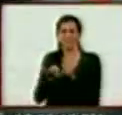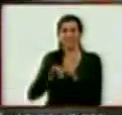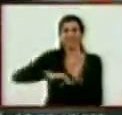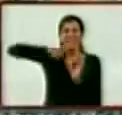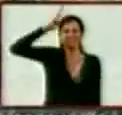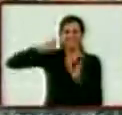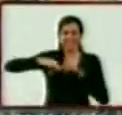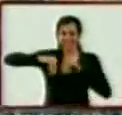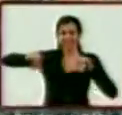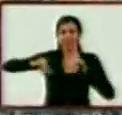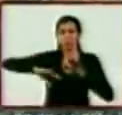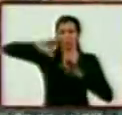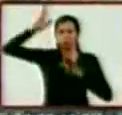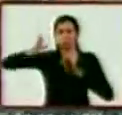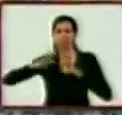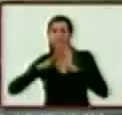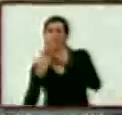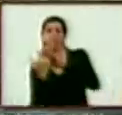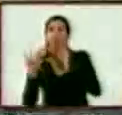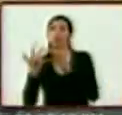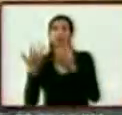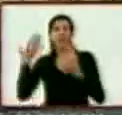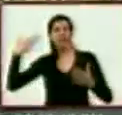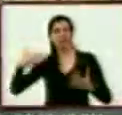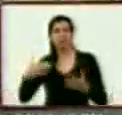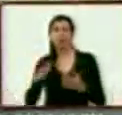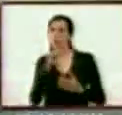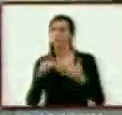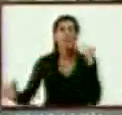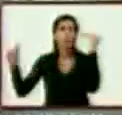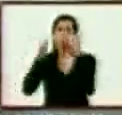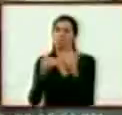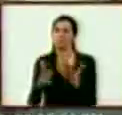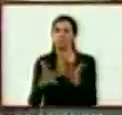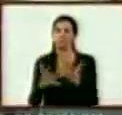fueron empujadas en una ciudad desigual planificada para la exclusión. El ministro